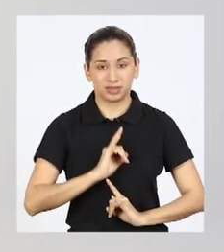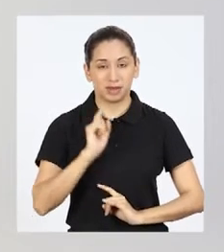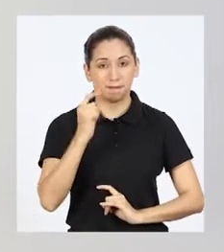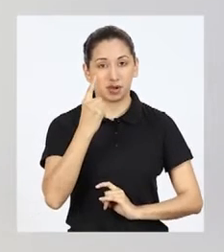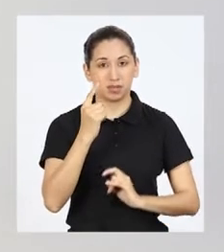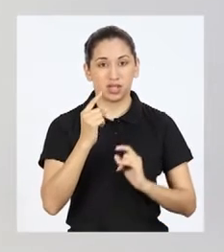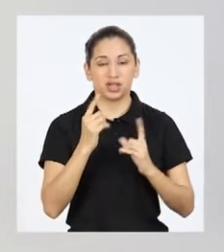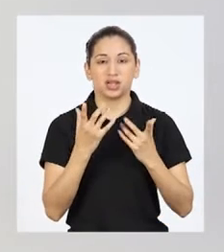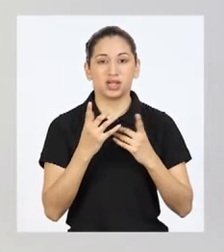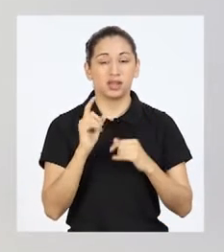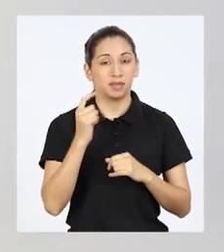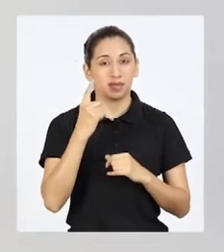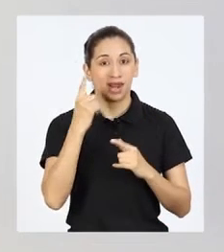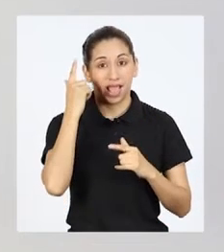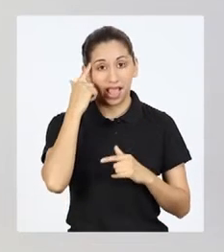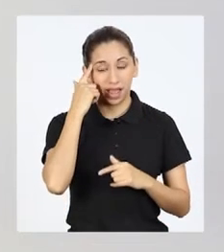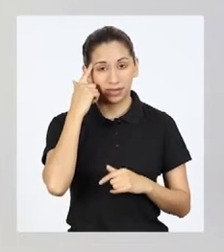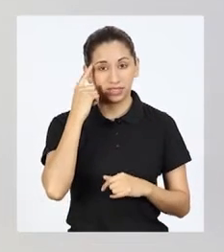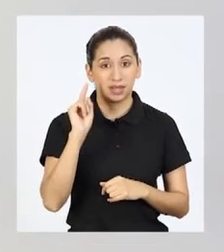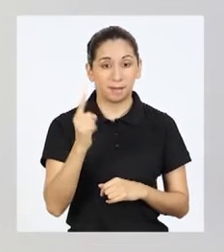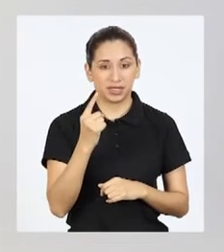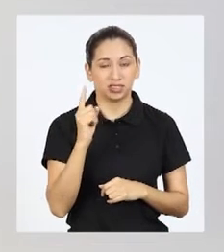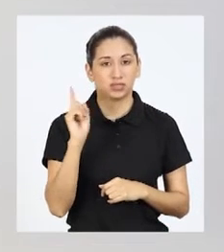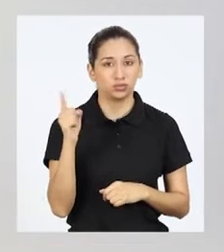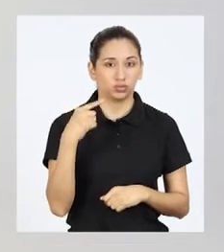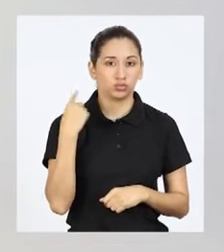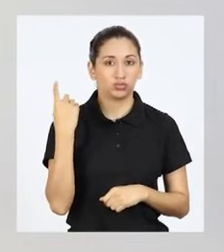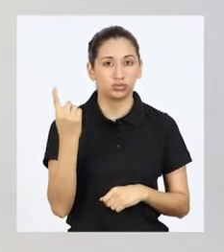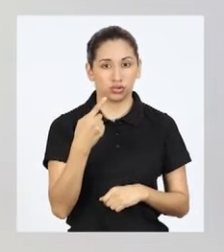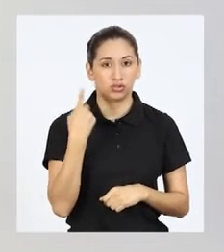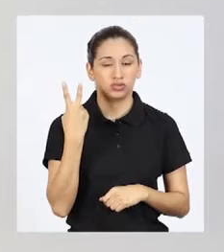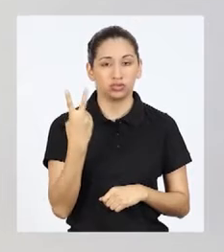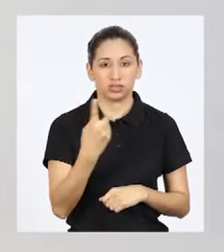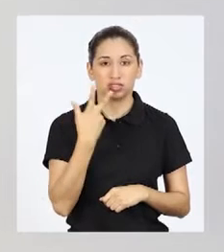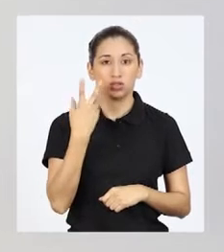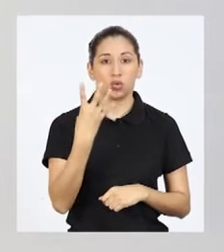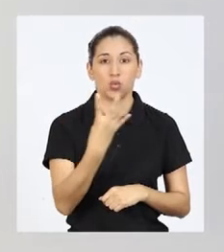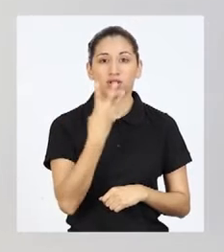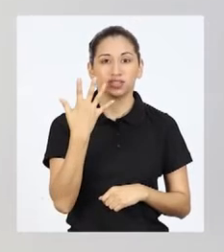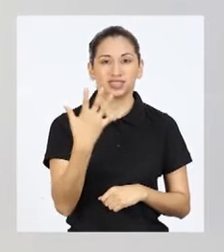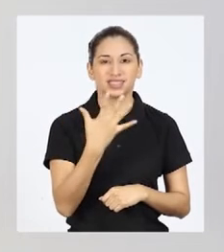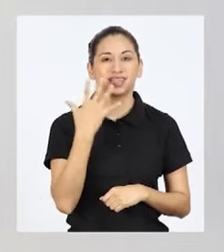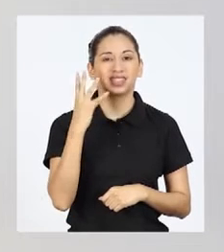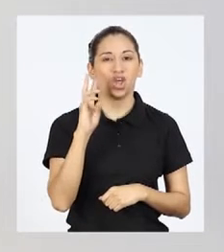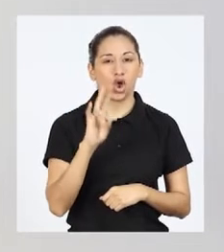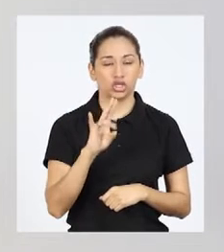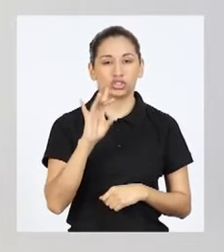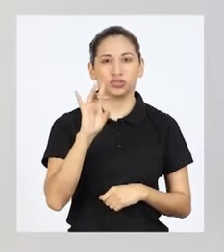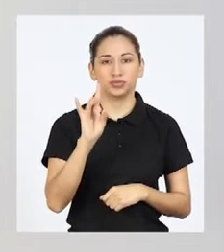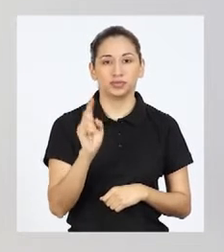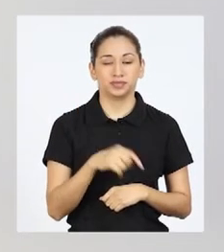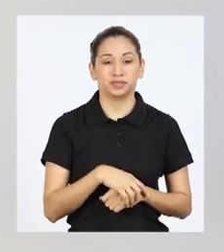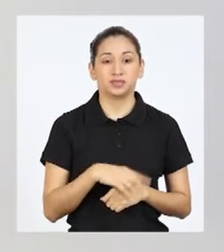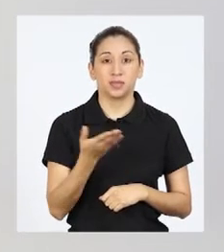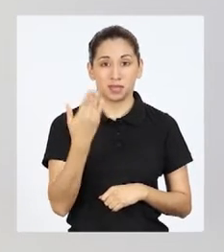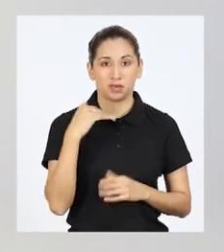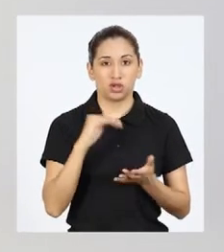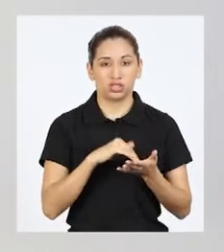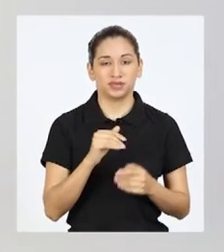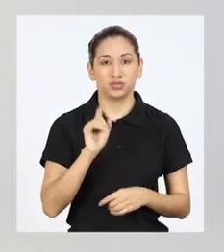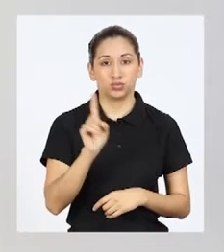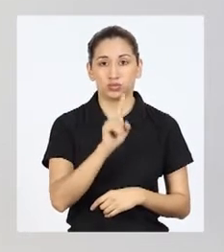sonidos lo vamos a hacer con la cabeza. 1, 2, 3, 4, 5, 6, 7, 8. Repítelo